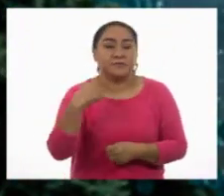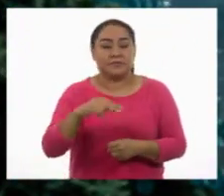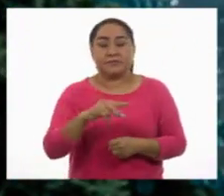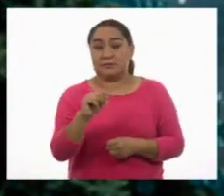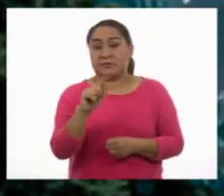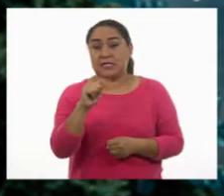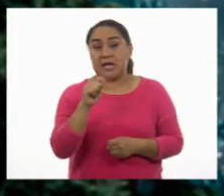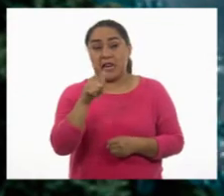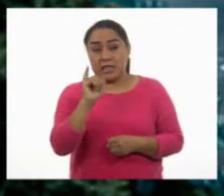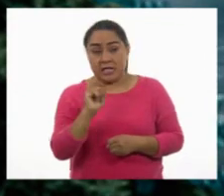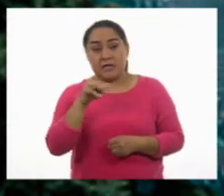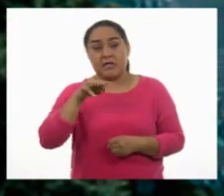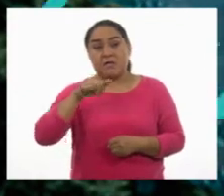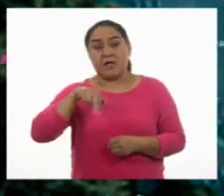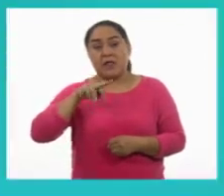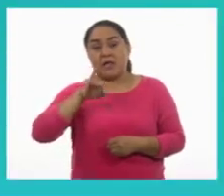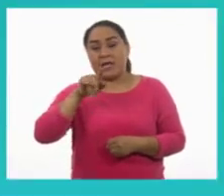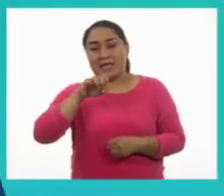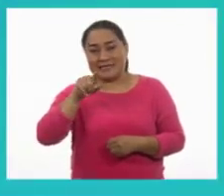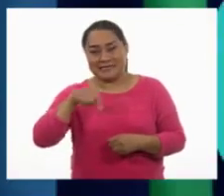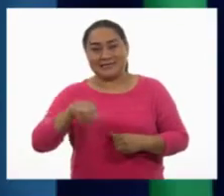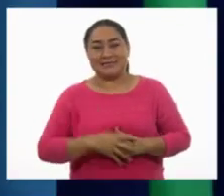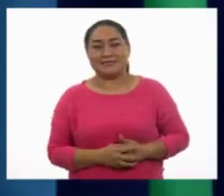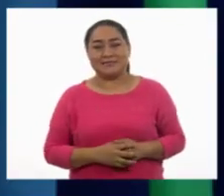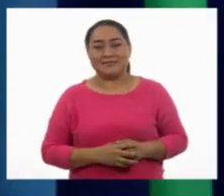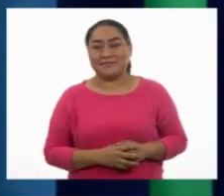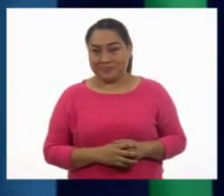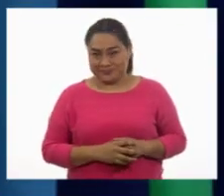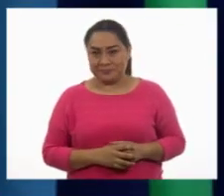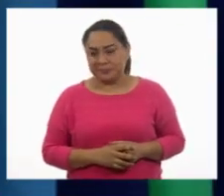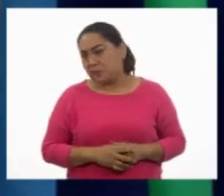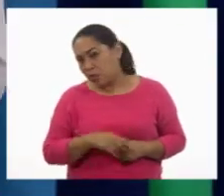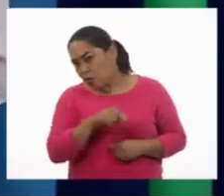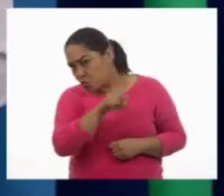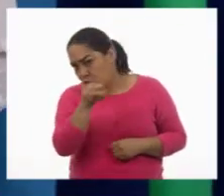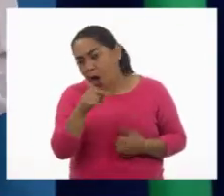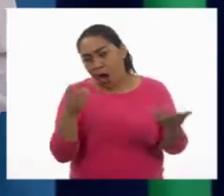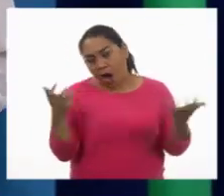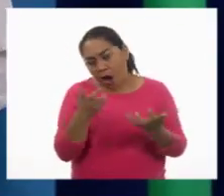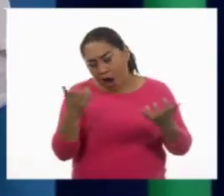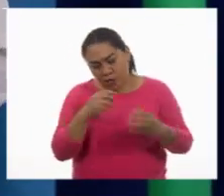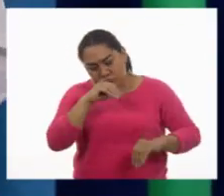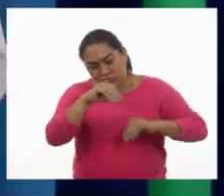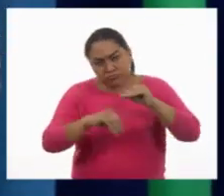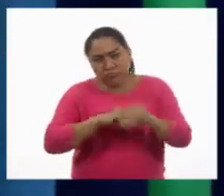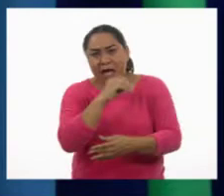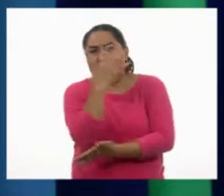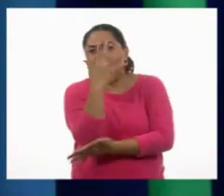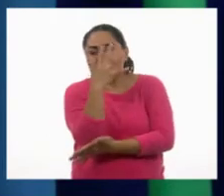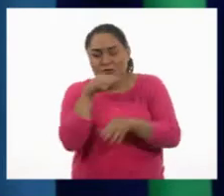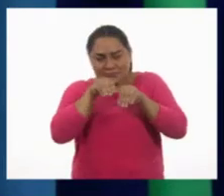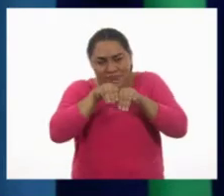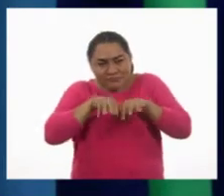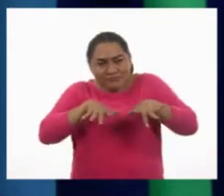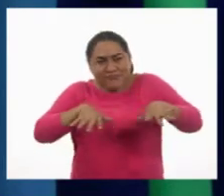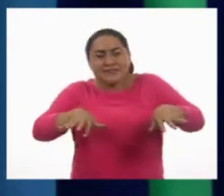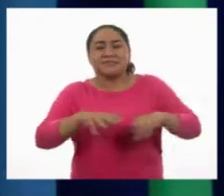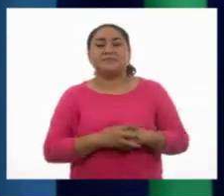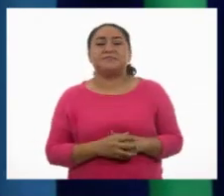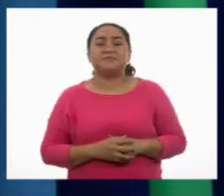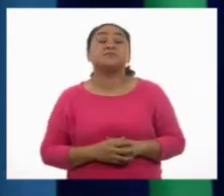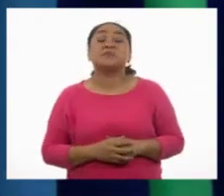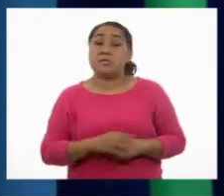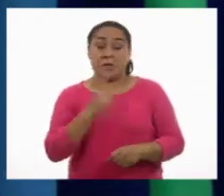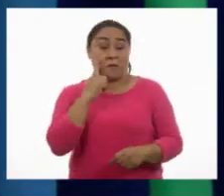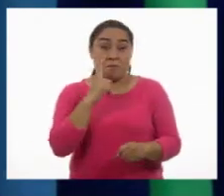Tlali Manríquez Ulloa. Hagamos nuestros propios árboles genealógicos. Lo haremos colocando